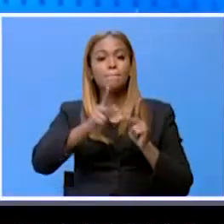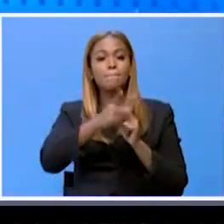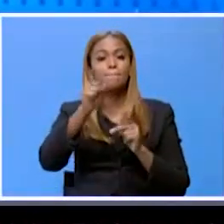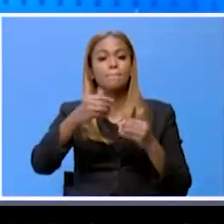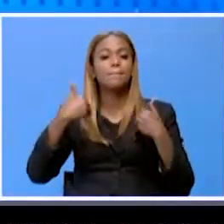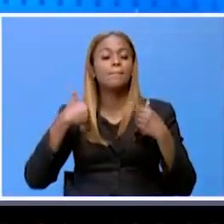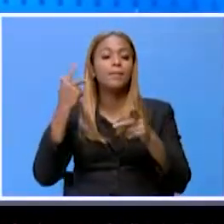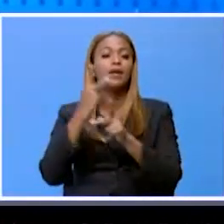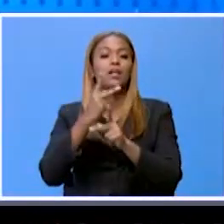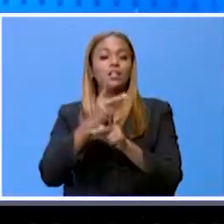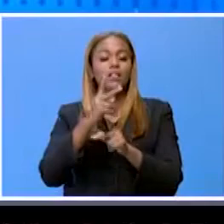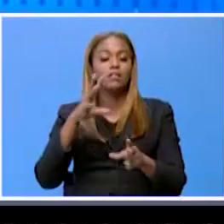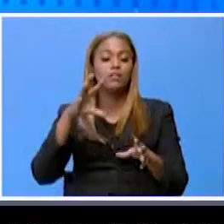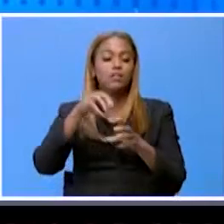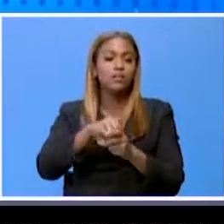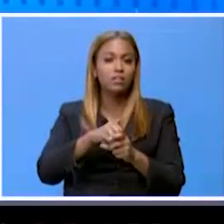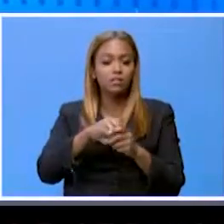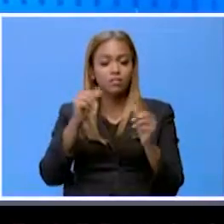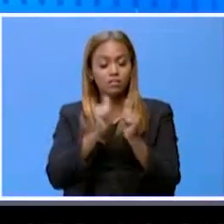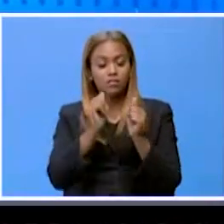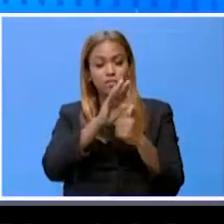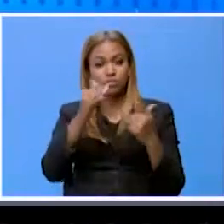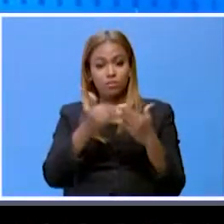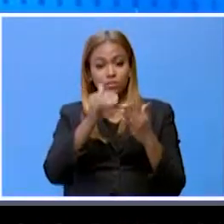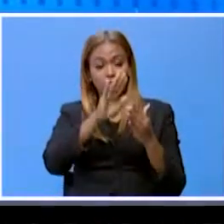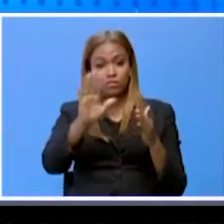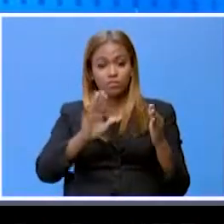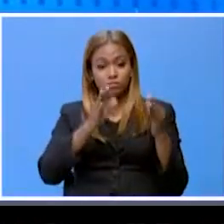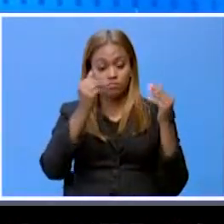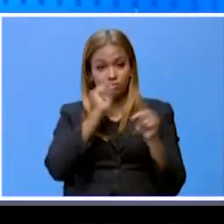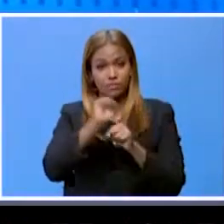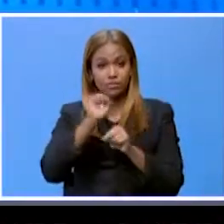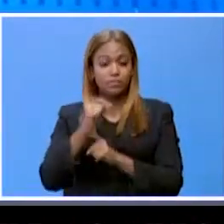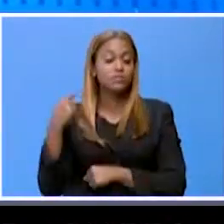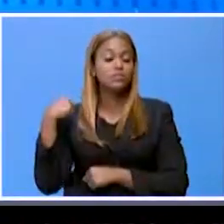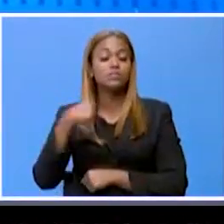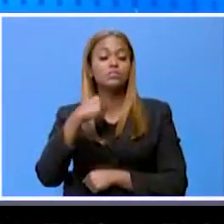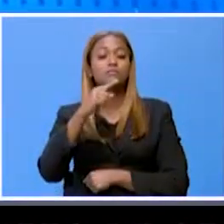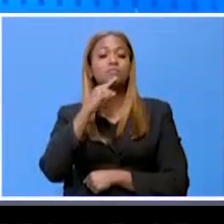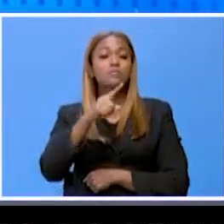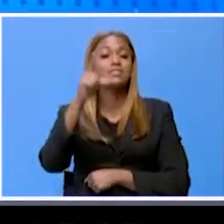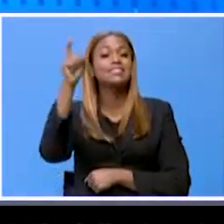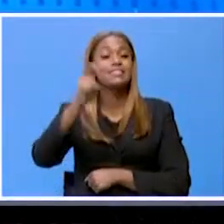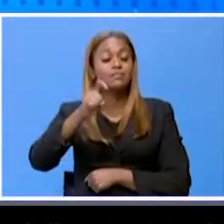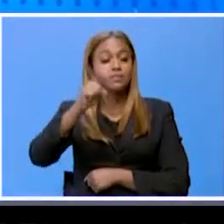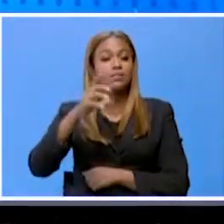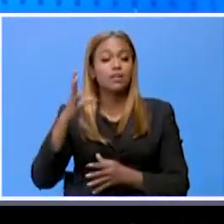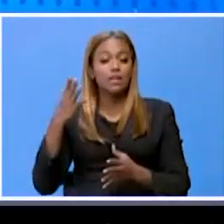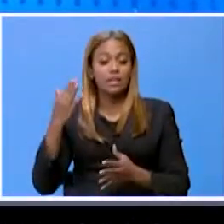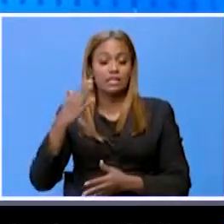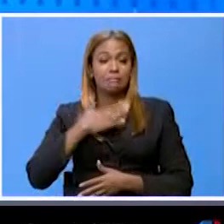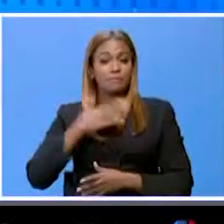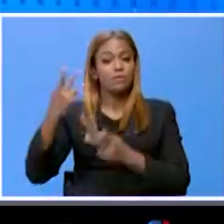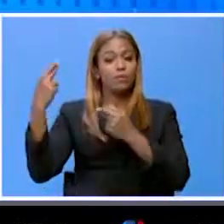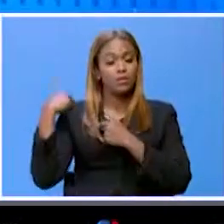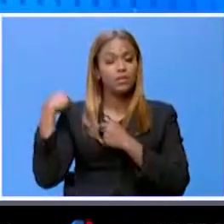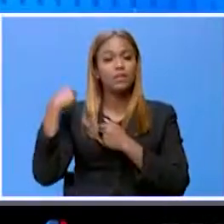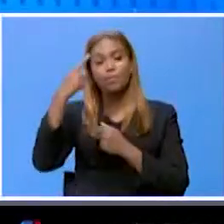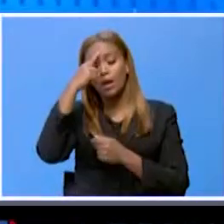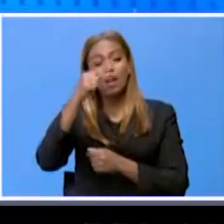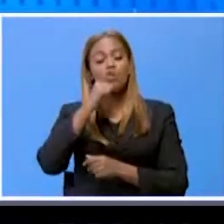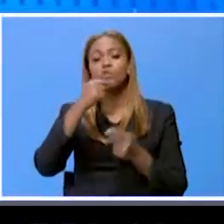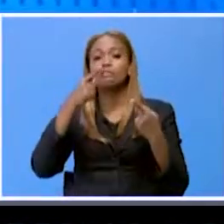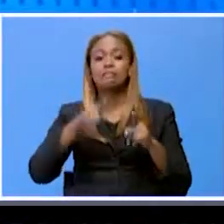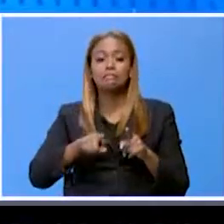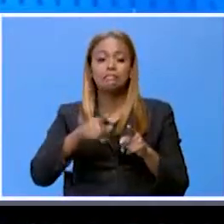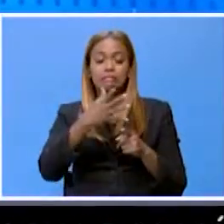tener prudencia e involucrarse. A pesar de todos estos operativos, nosotros somos los que debemos poner de nuestra parte para que no sucedan